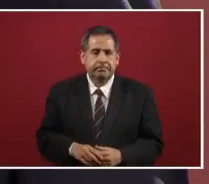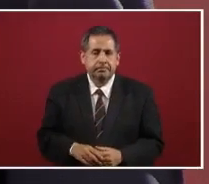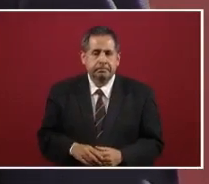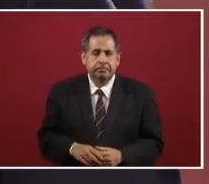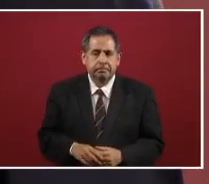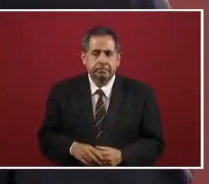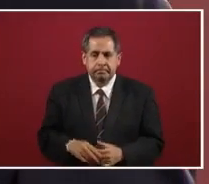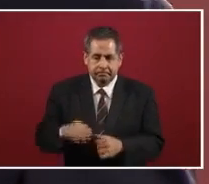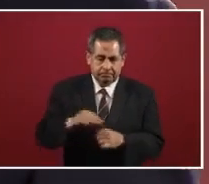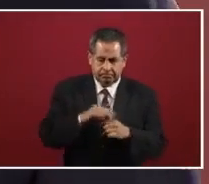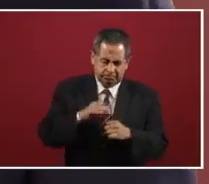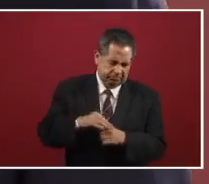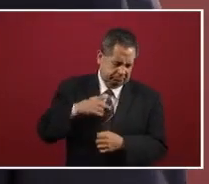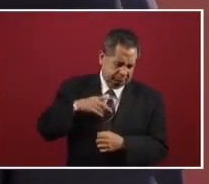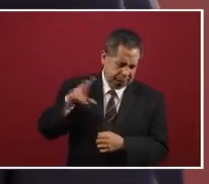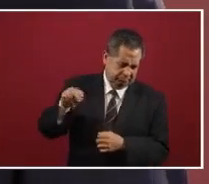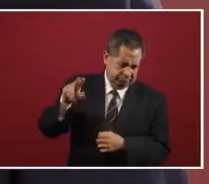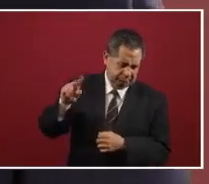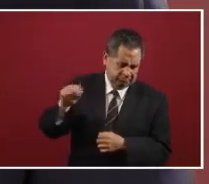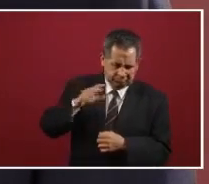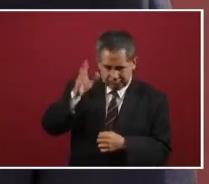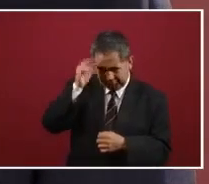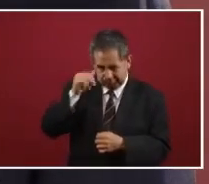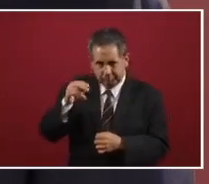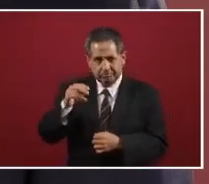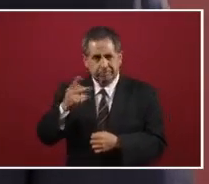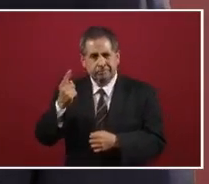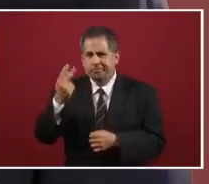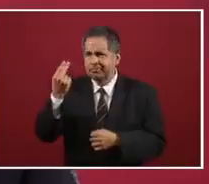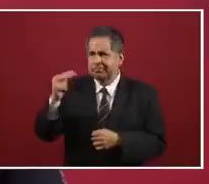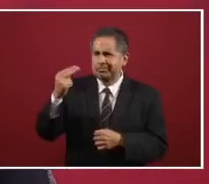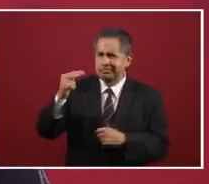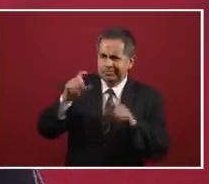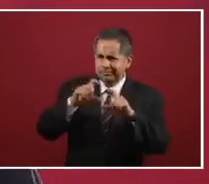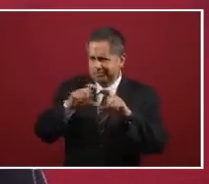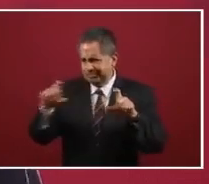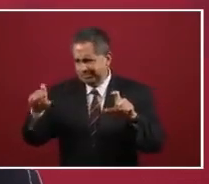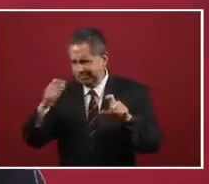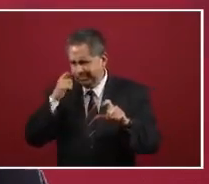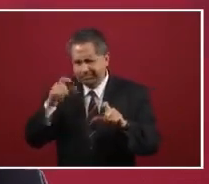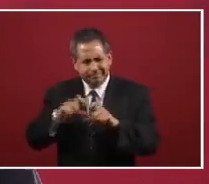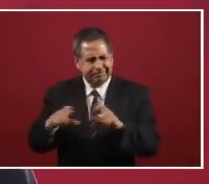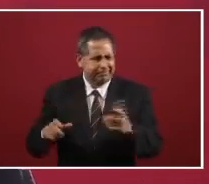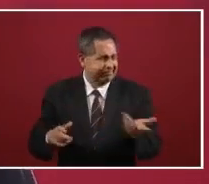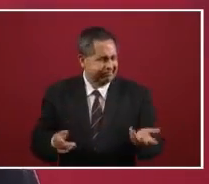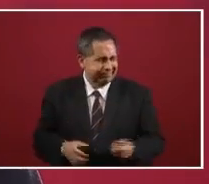y votaron en contra de los opositores, nada más porque no querían ese nombre. Fíjense,